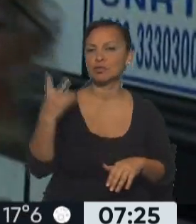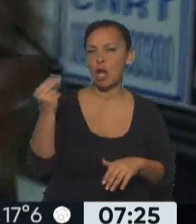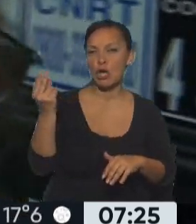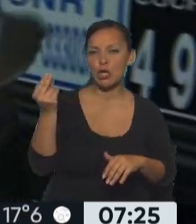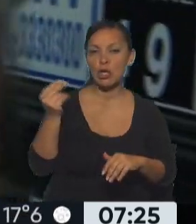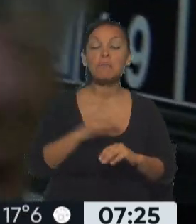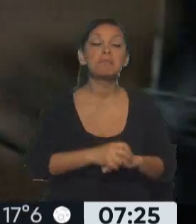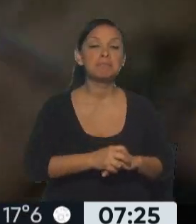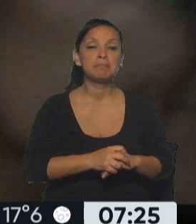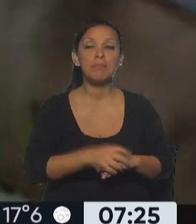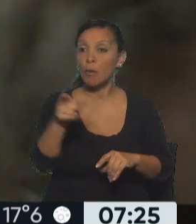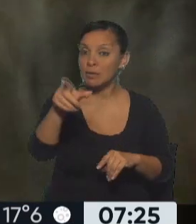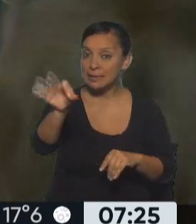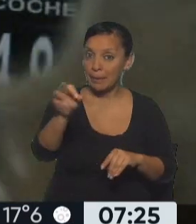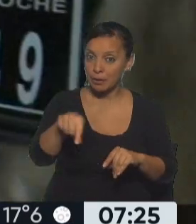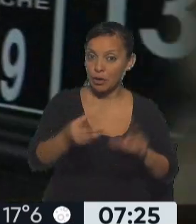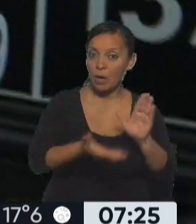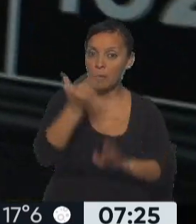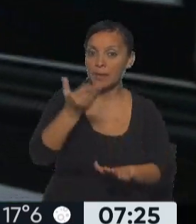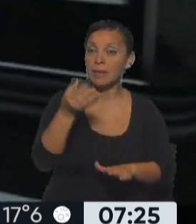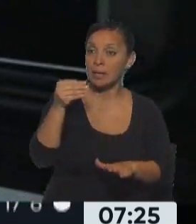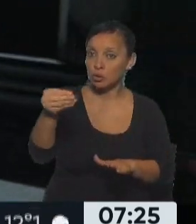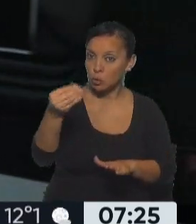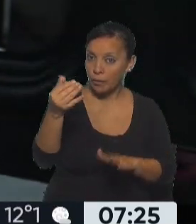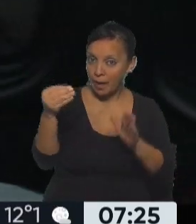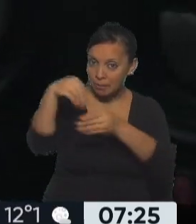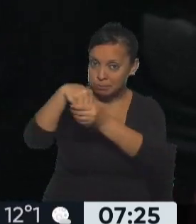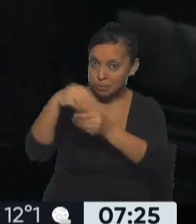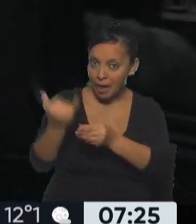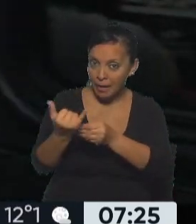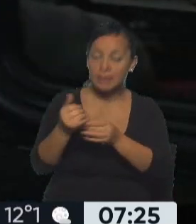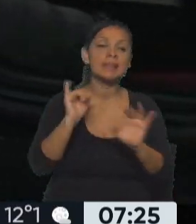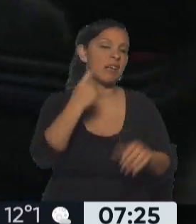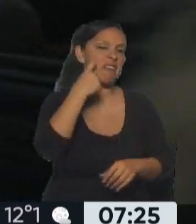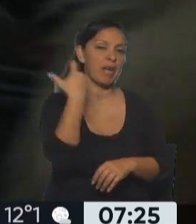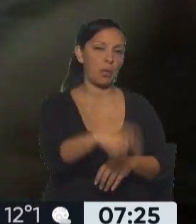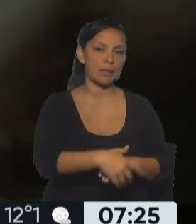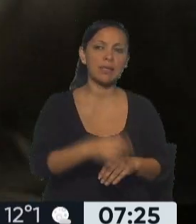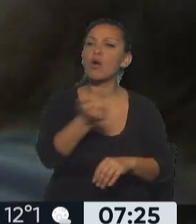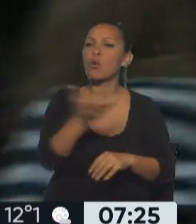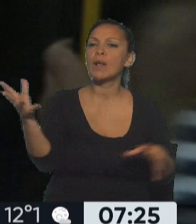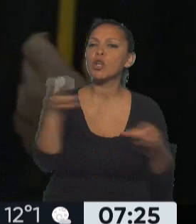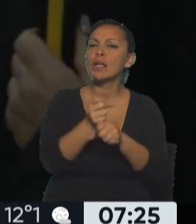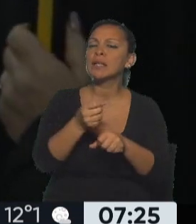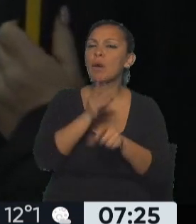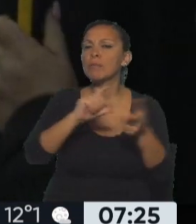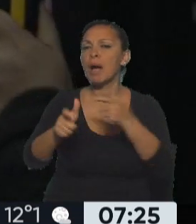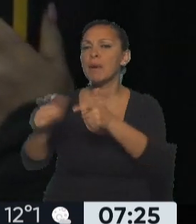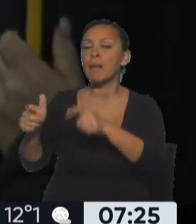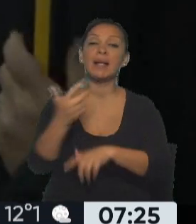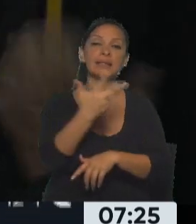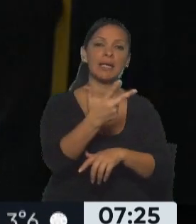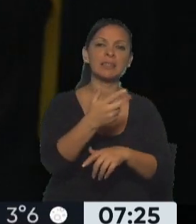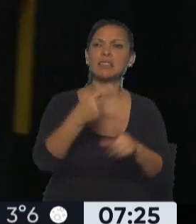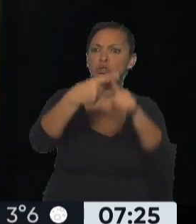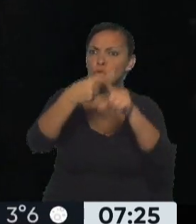que hoy aumenta el colectivo? Sí, sí. Una ¿Vino con la carga del SUBE? Una vergüenza, sí. La verdad. ¿Cuántos colectivos toma? Tres. ¿Cuánto se le va por mes? Un